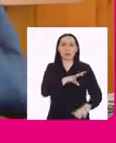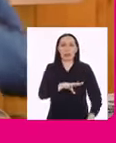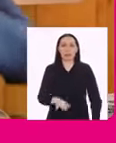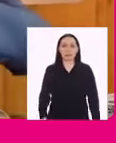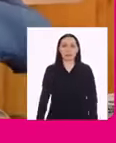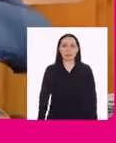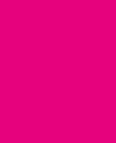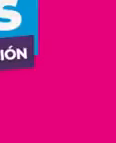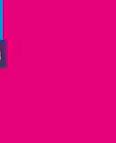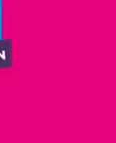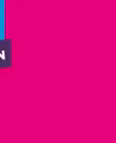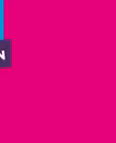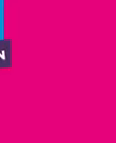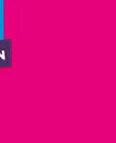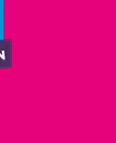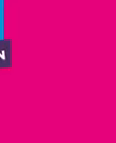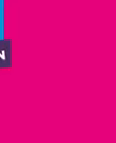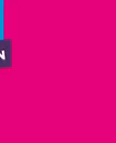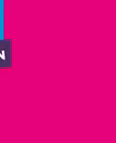Chile.